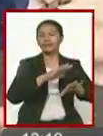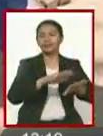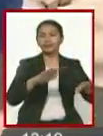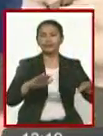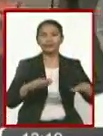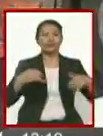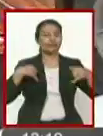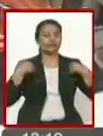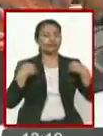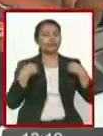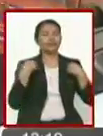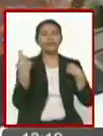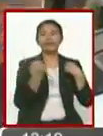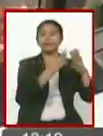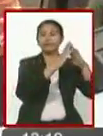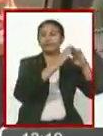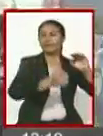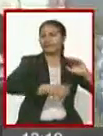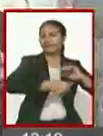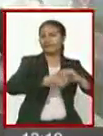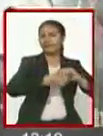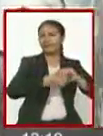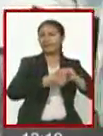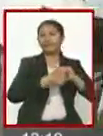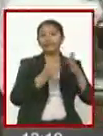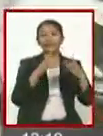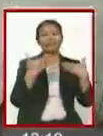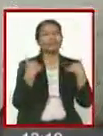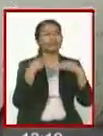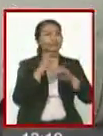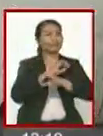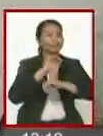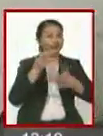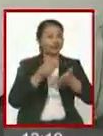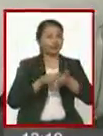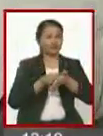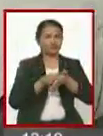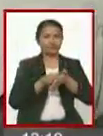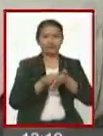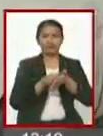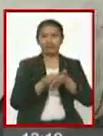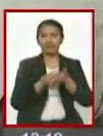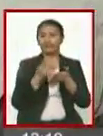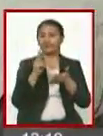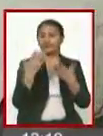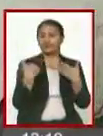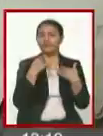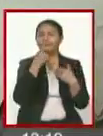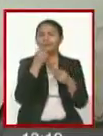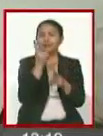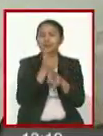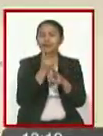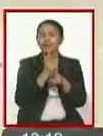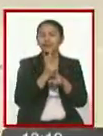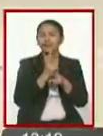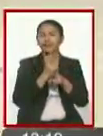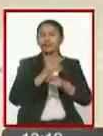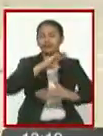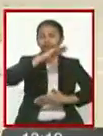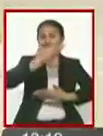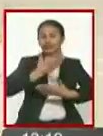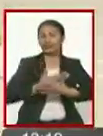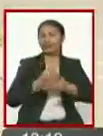niñas adolescentes en su casa y a veces por no contar con dinero no tienen una persona que queden al cuidado